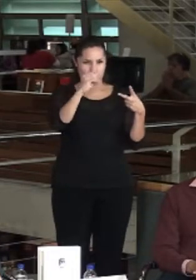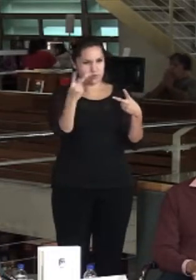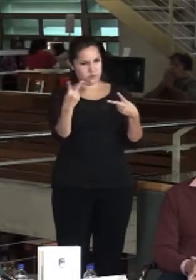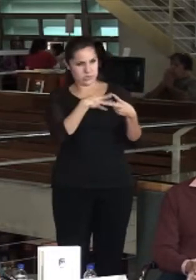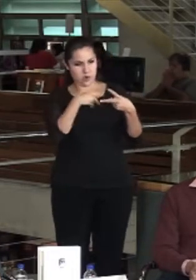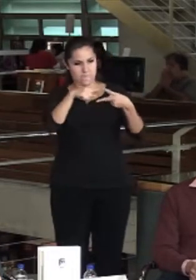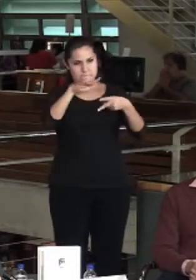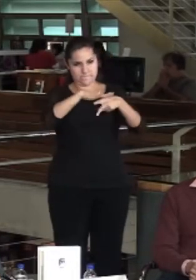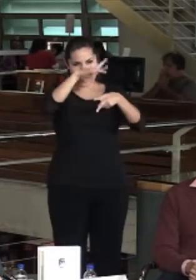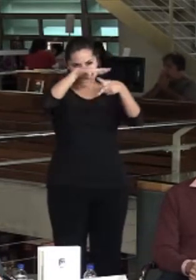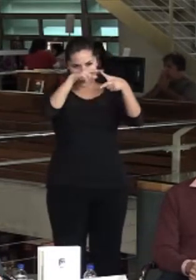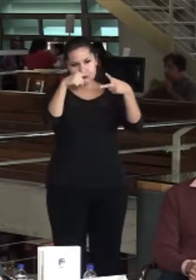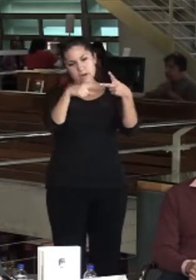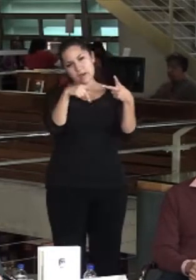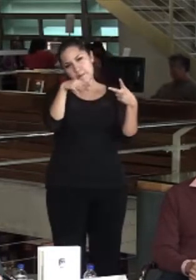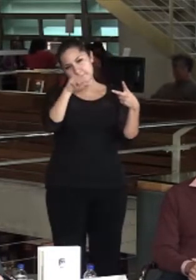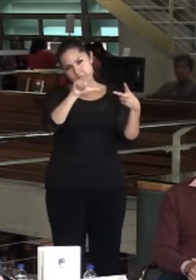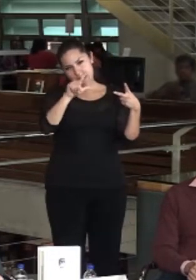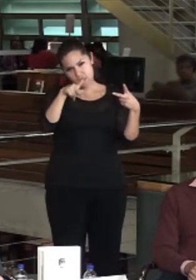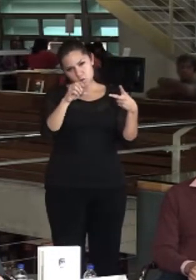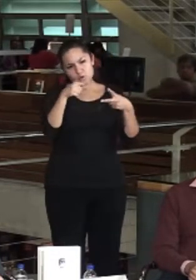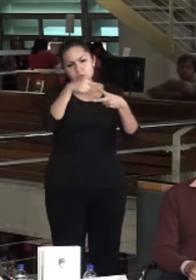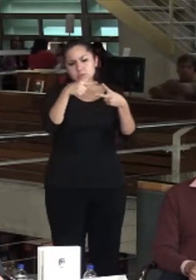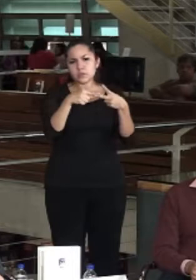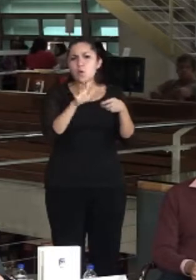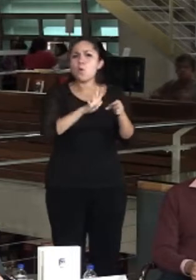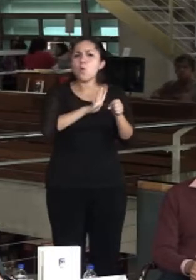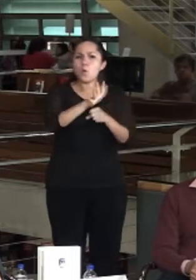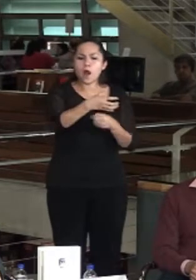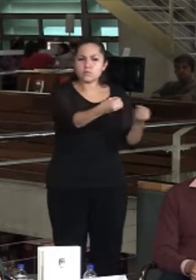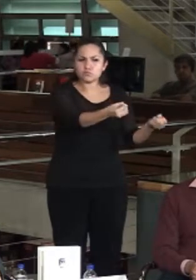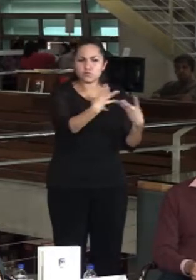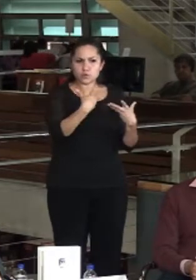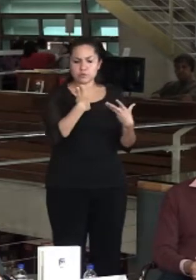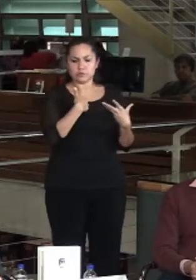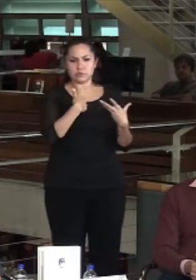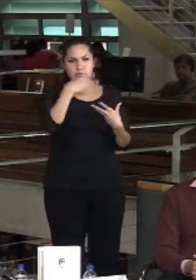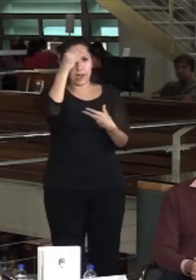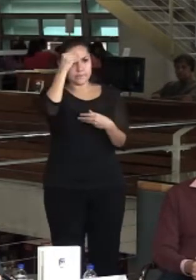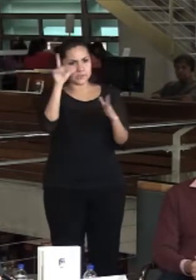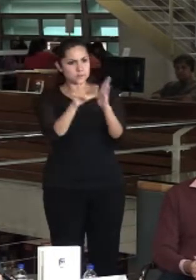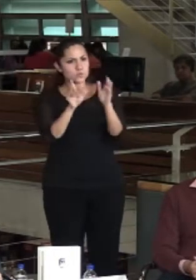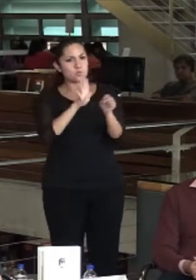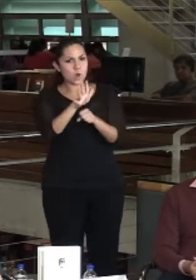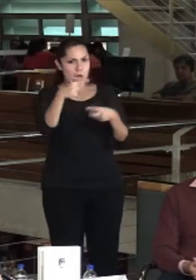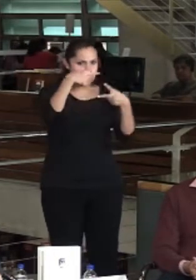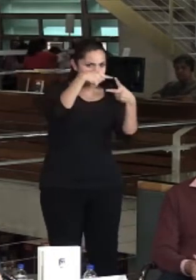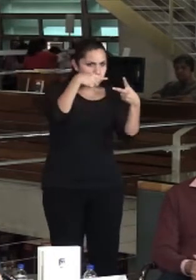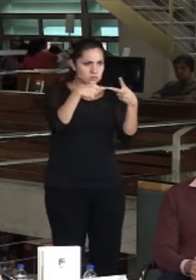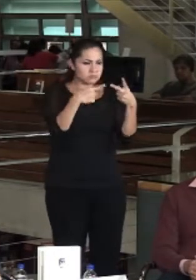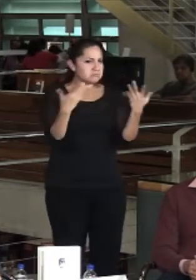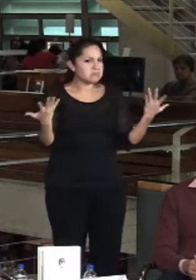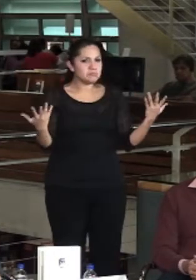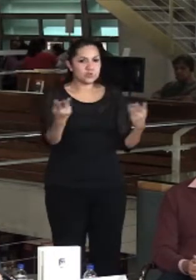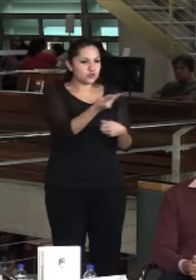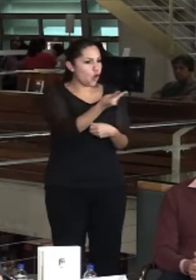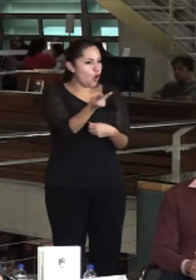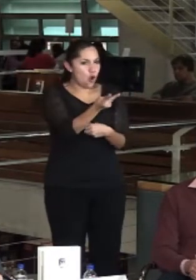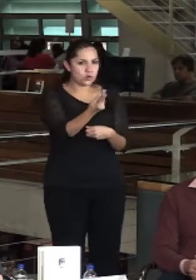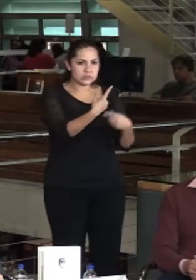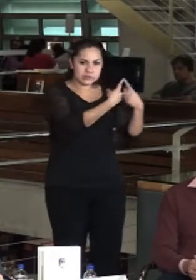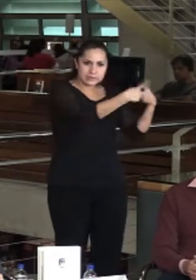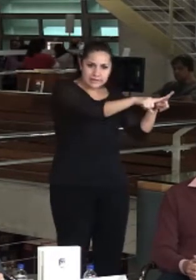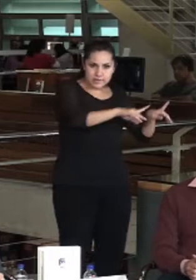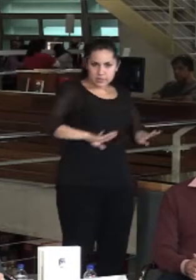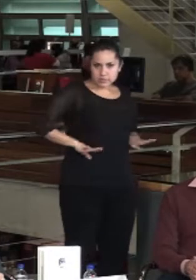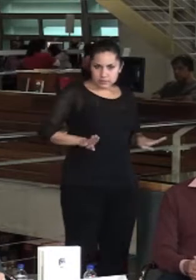crecer porque para estar a nivel de los hijos uno tiene que crecer mucho y eso se ve muy claro en